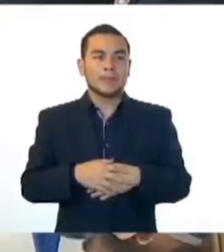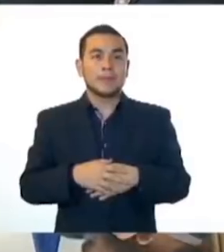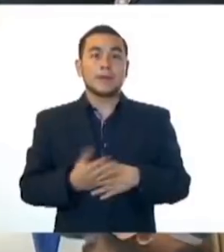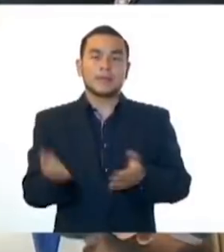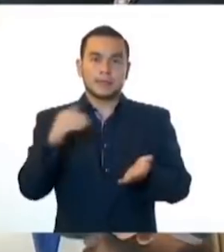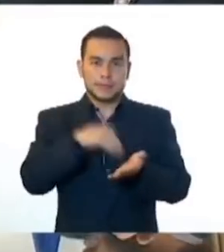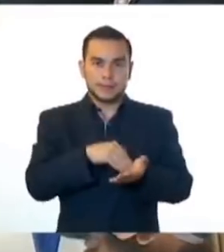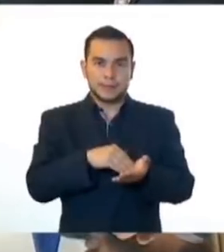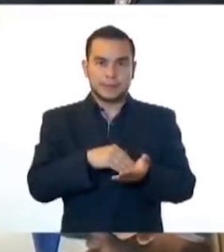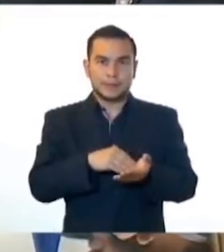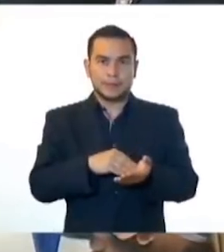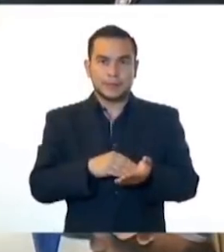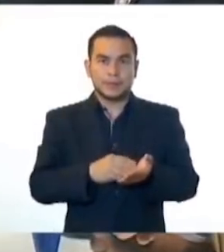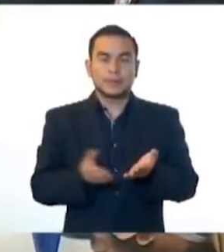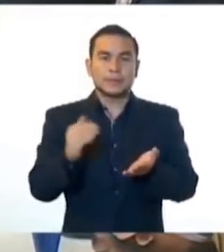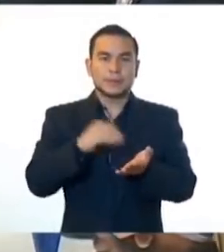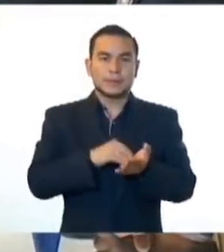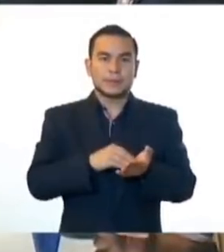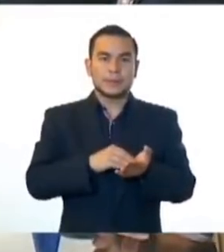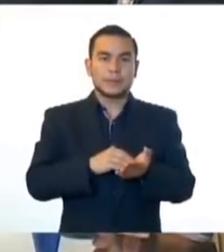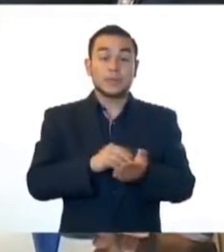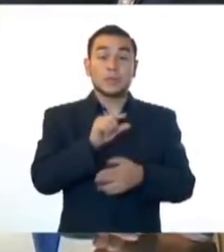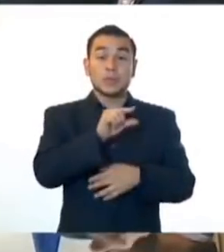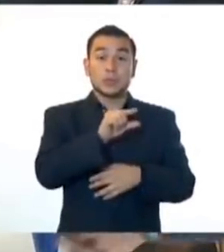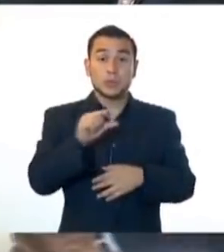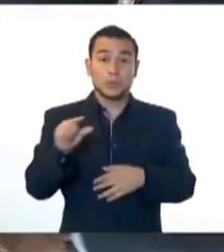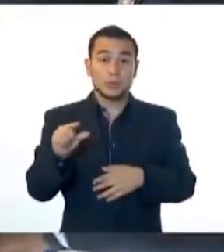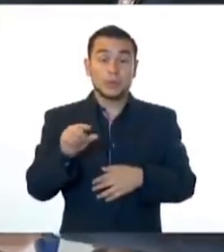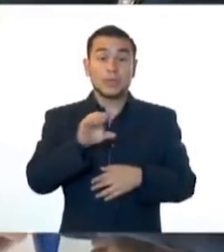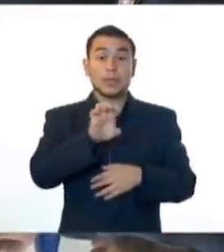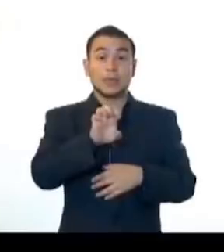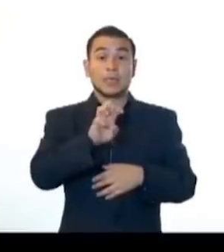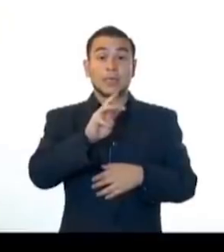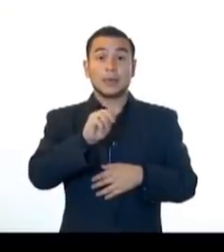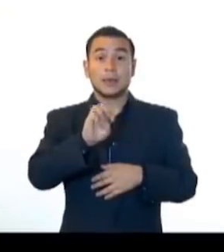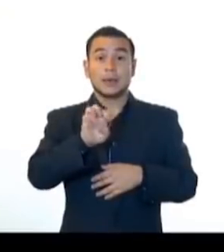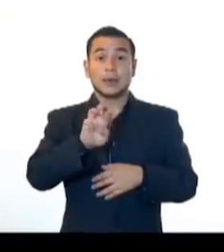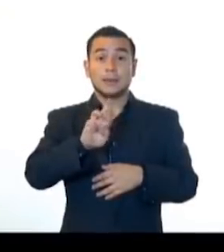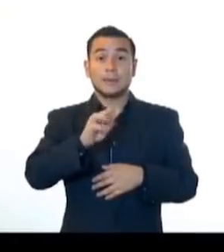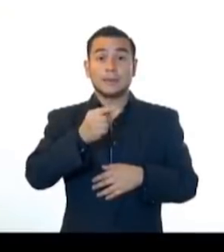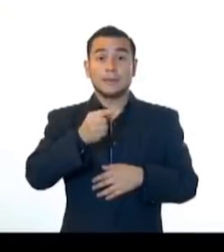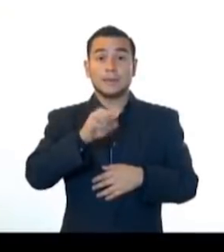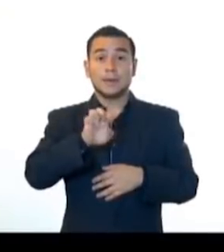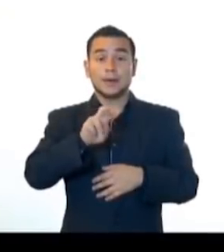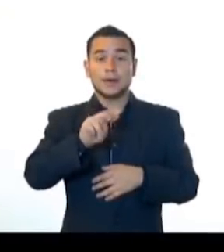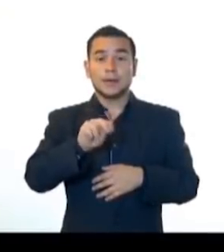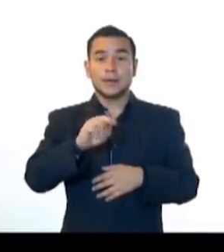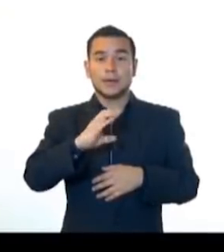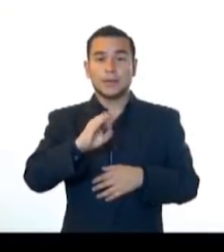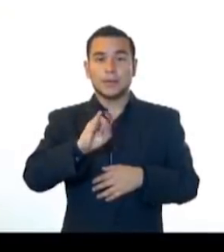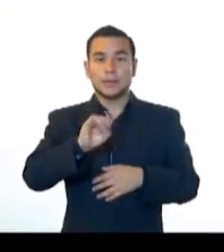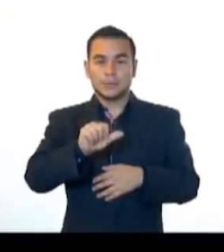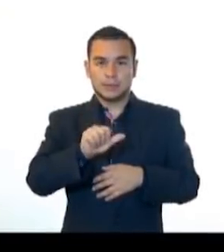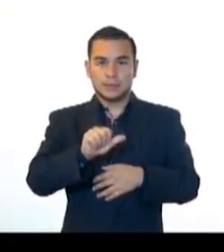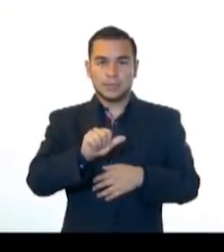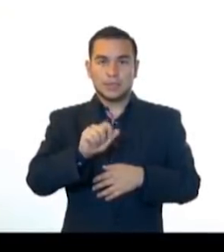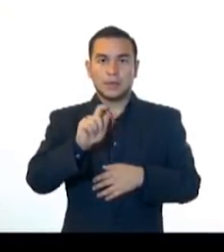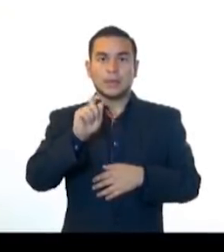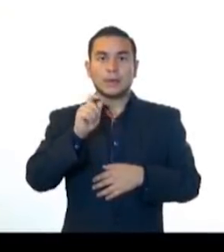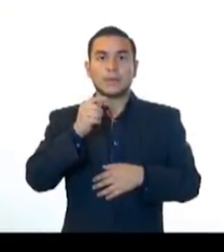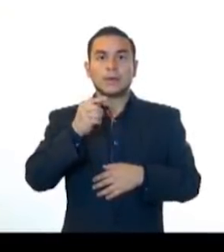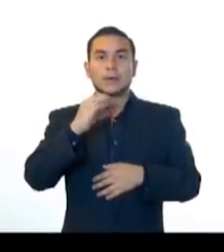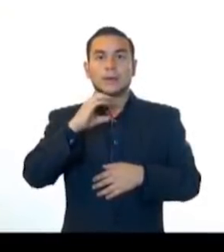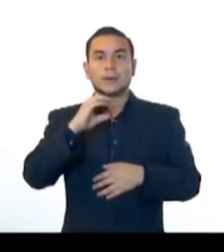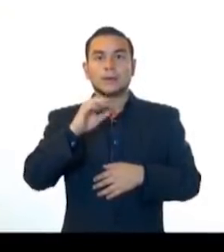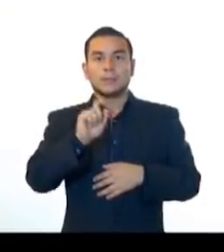volver a poner la plataforma. Entonces sale la página web, en este caso Juan sí es